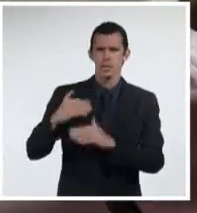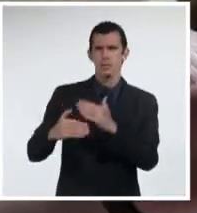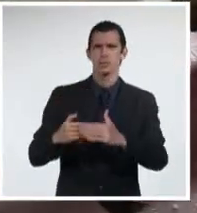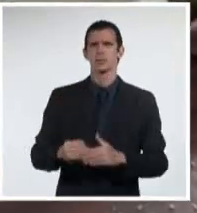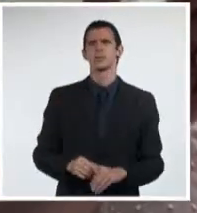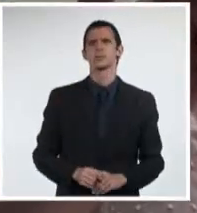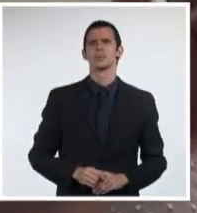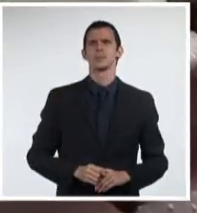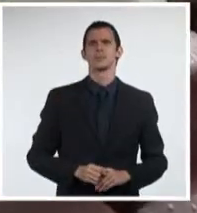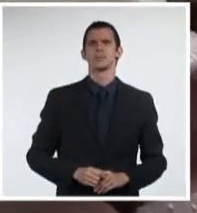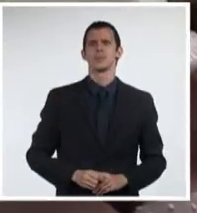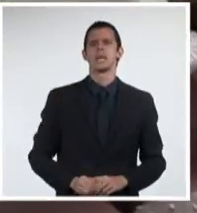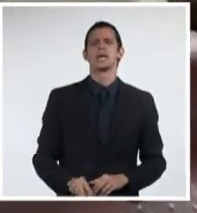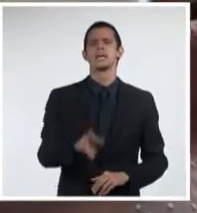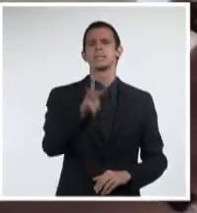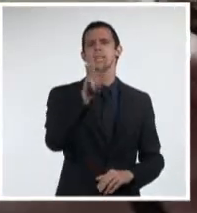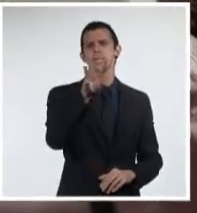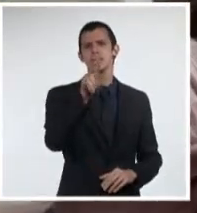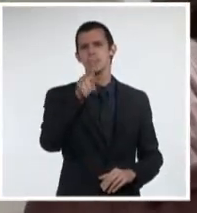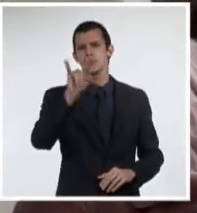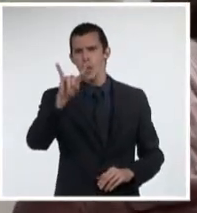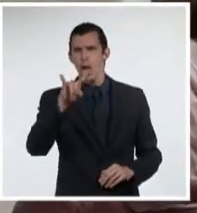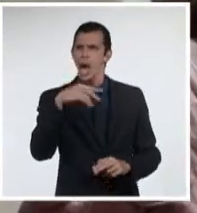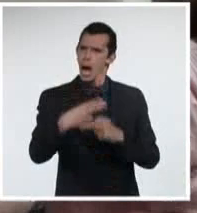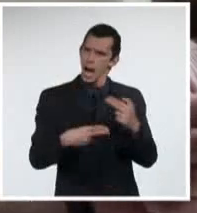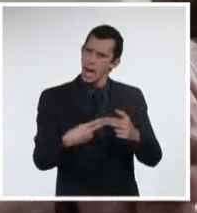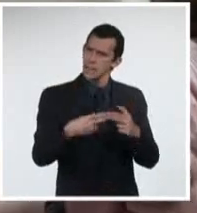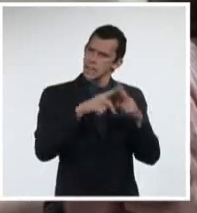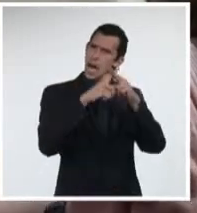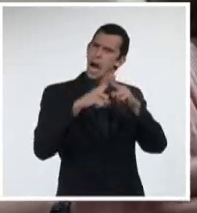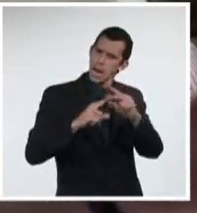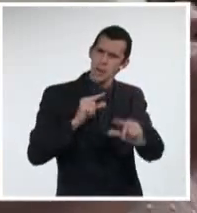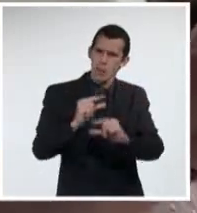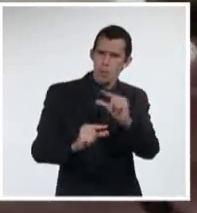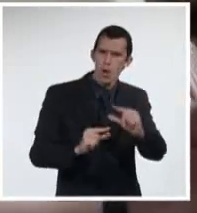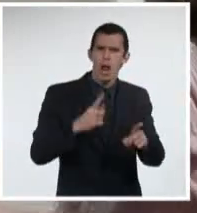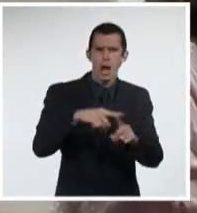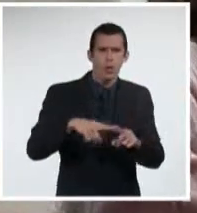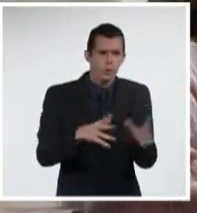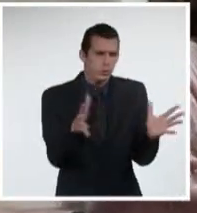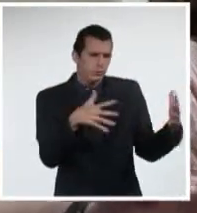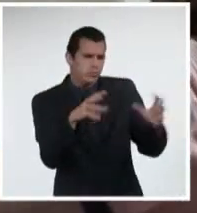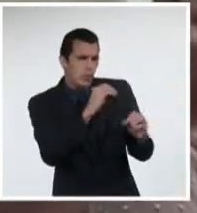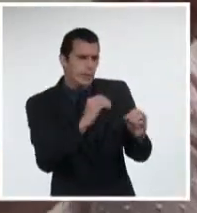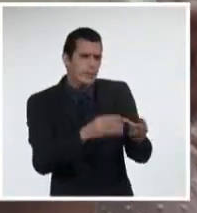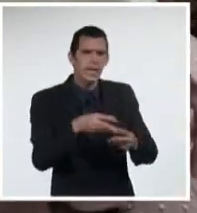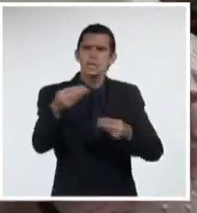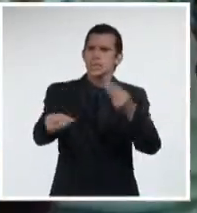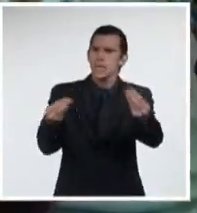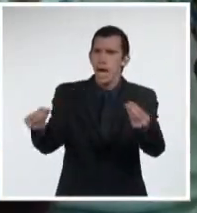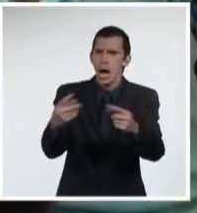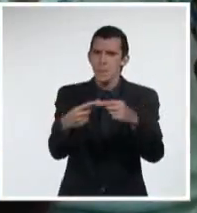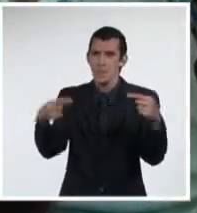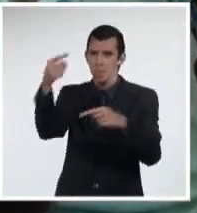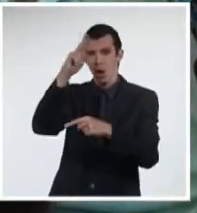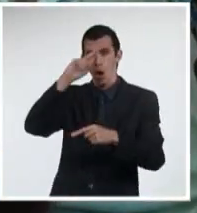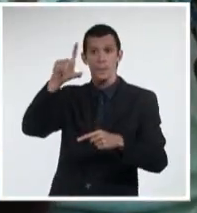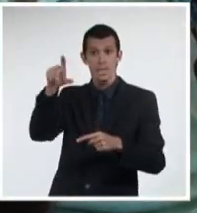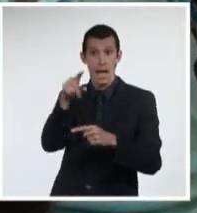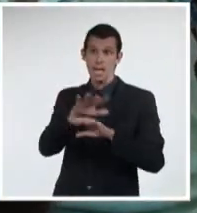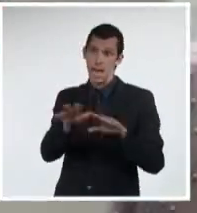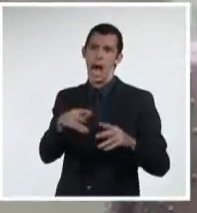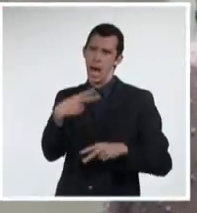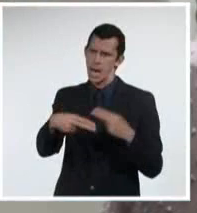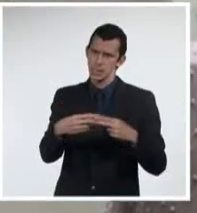estado priorizando un grupo de recursos para poder avanzar. Los hospitales principales avanzando y ya están brindando